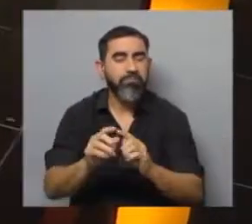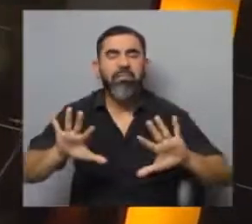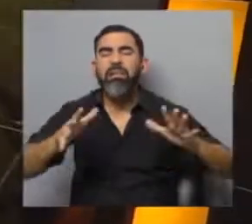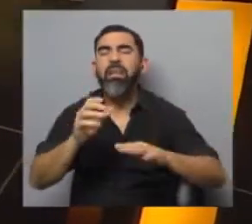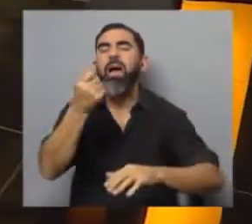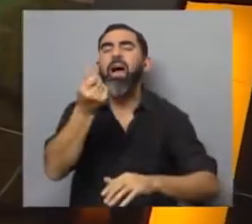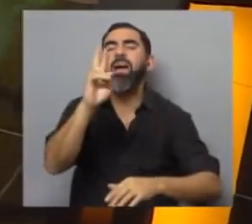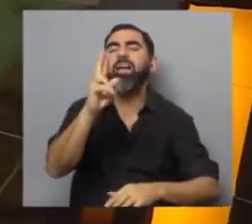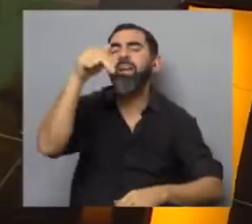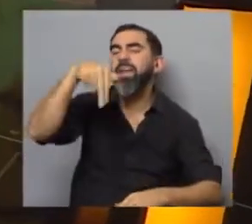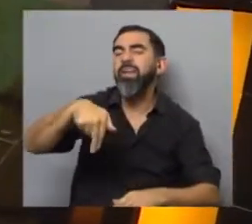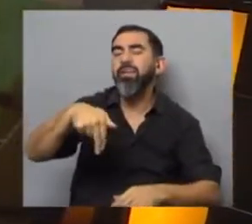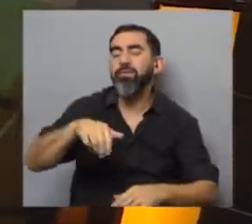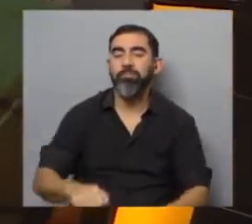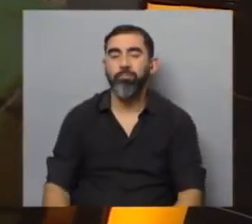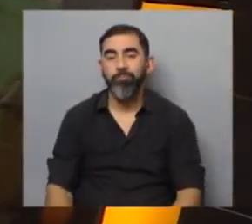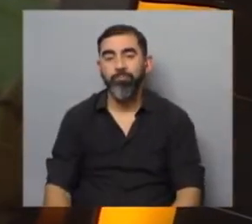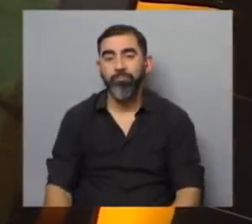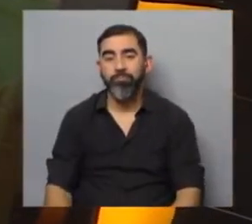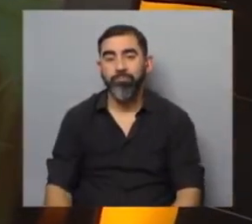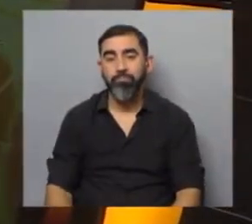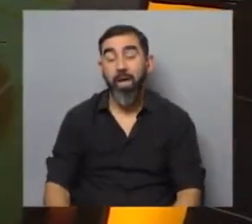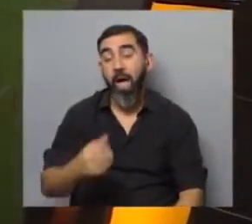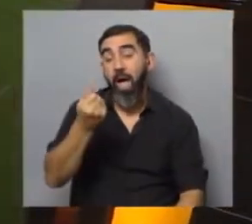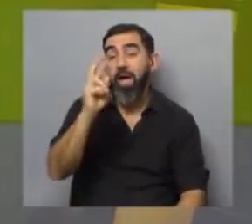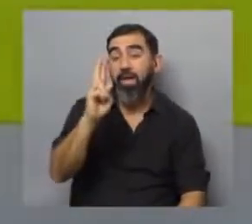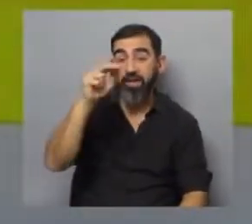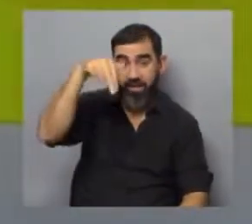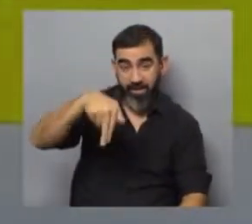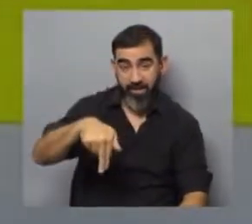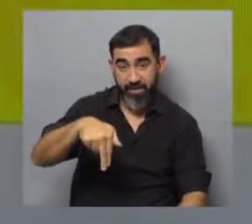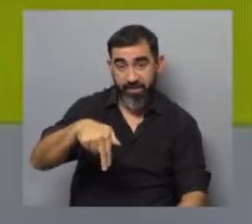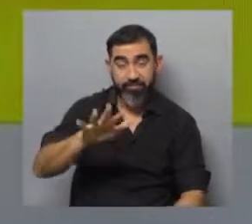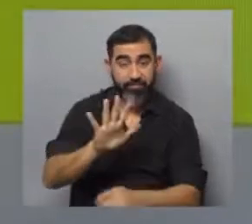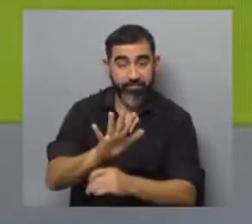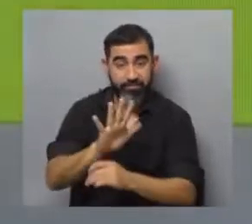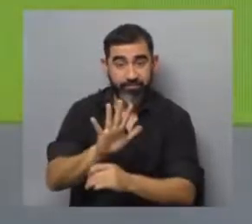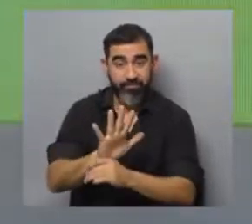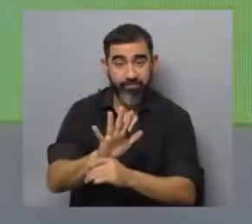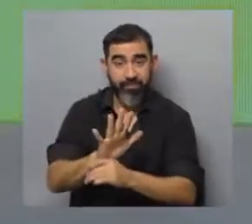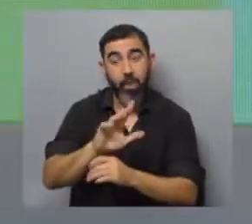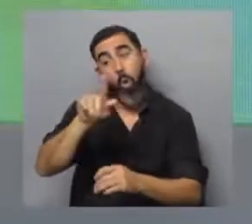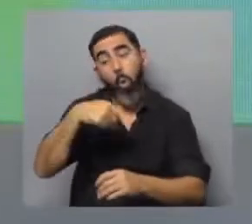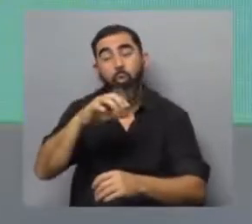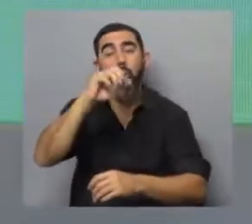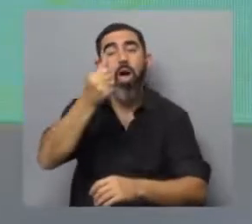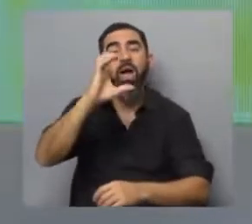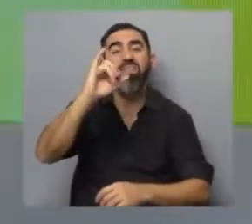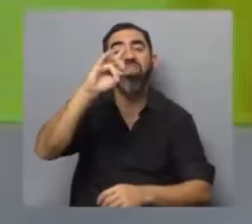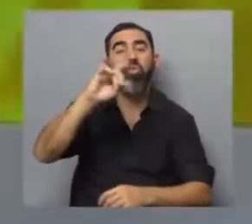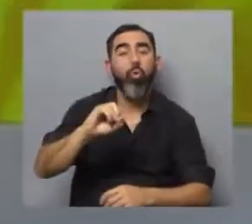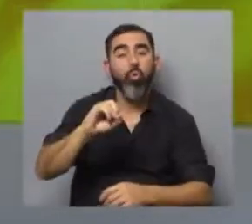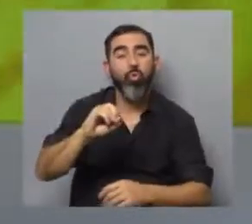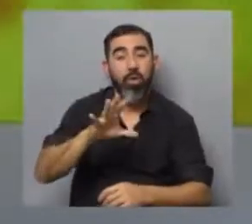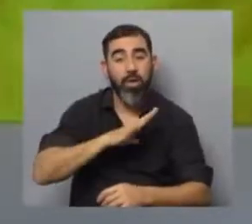el ARN? Bueno, el ARN es, como bien dijiste vos, el otro ácido